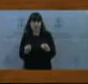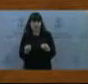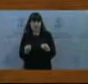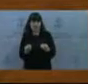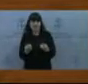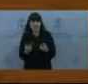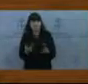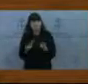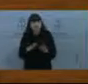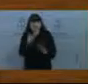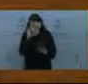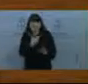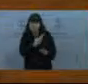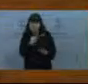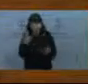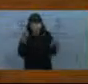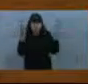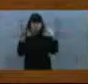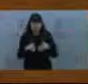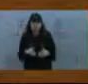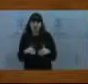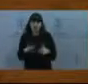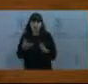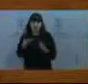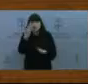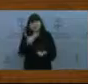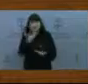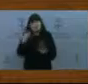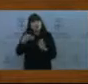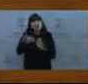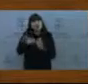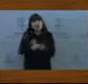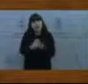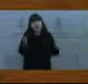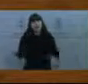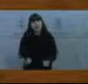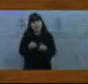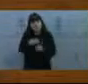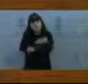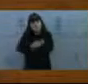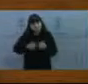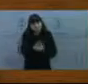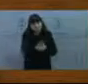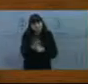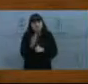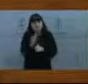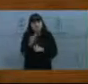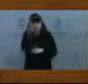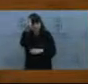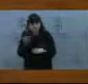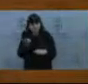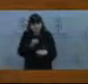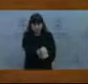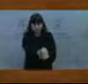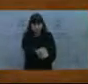es priorizando actuaciones y comprometiendo presupuestariamente actuaciones. Una familia